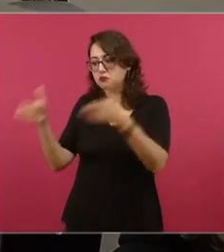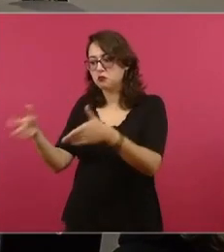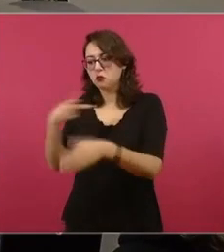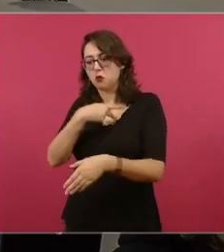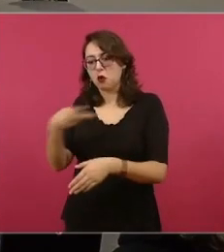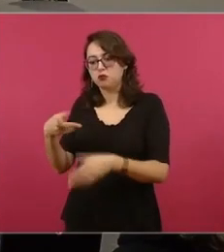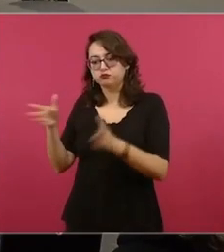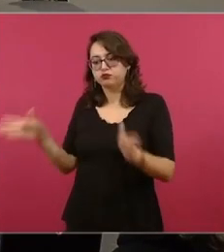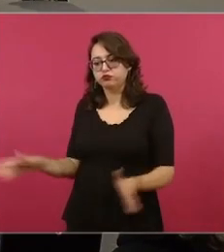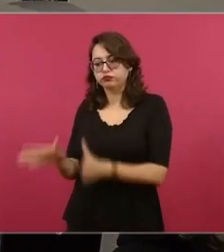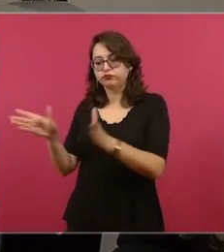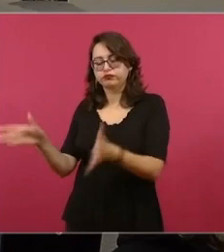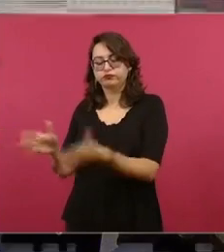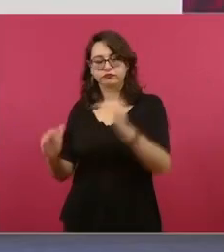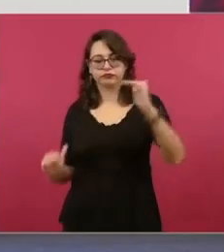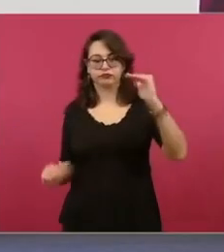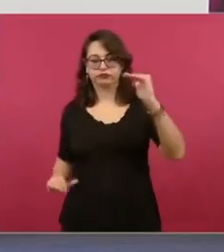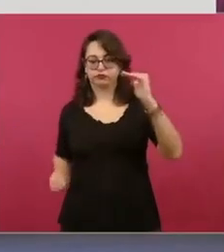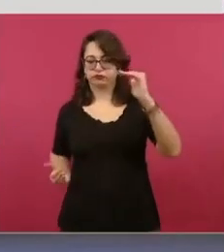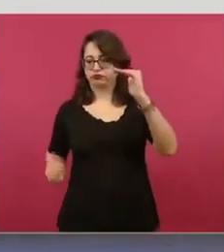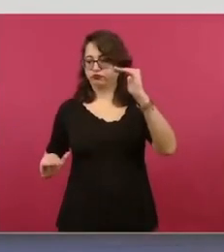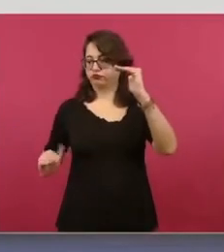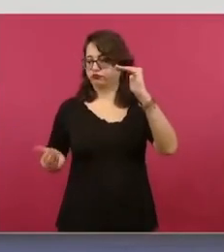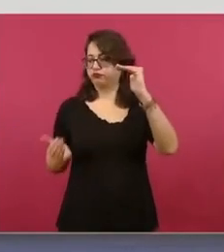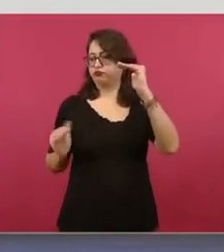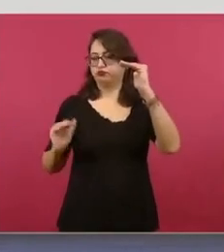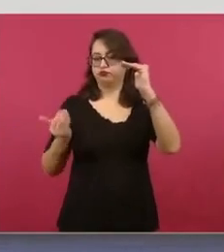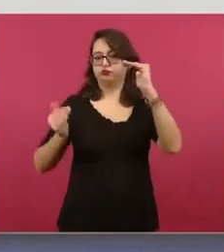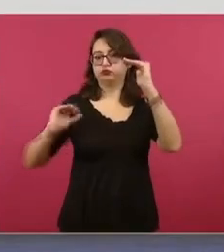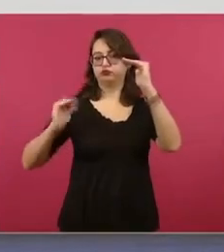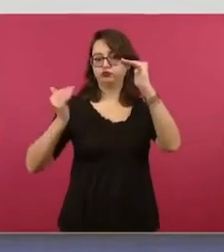Eso es un extraordinario dato.